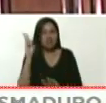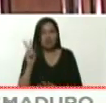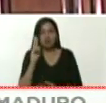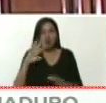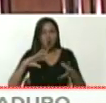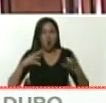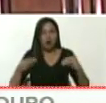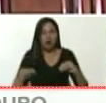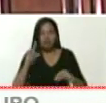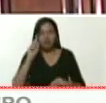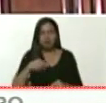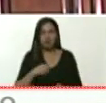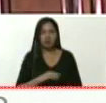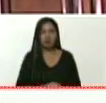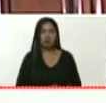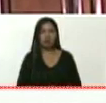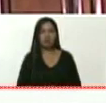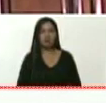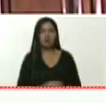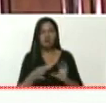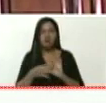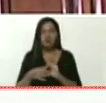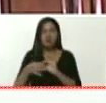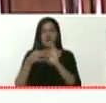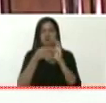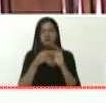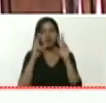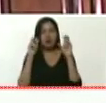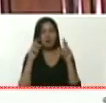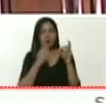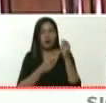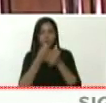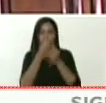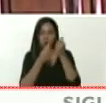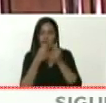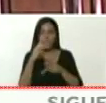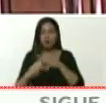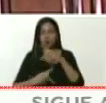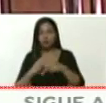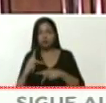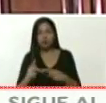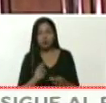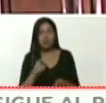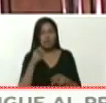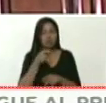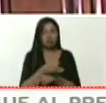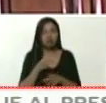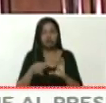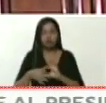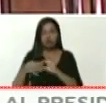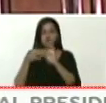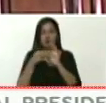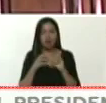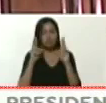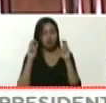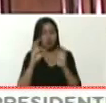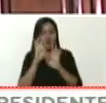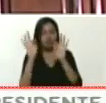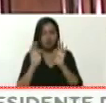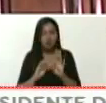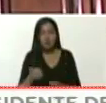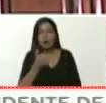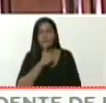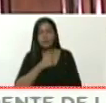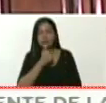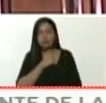CLAC, ir articulando la nueva economía productiva, ir articulándola con